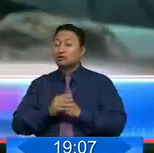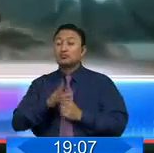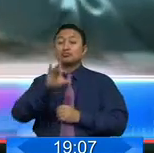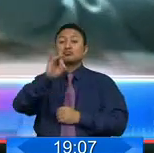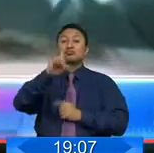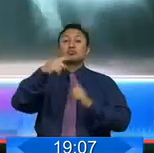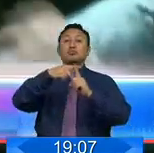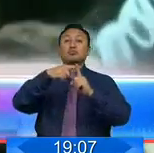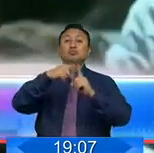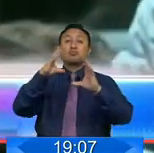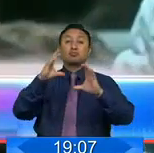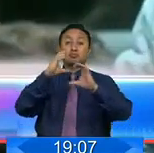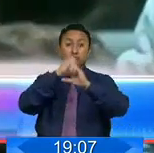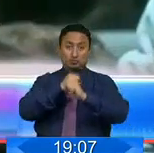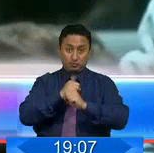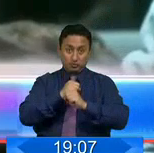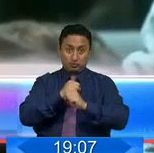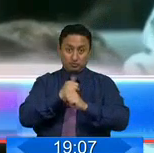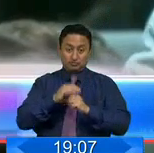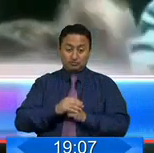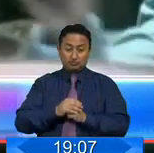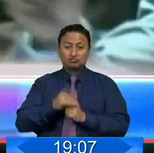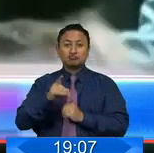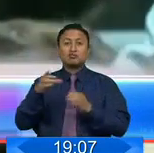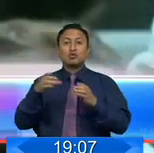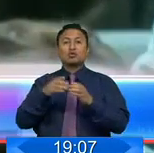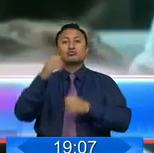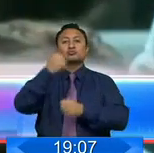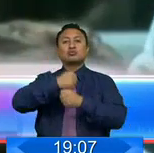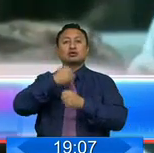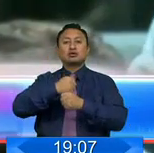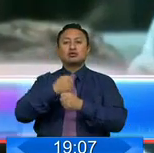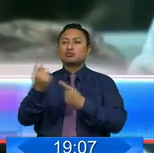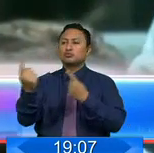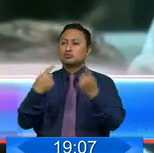de la noche a la Comisión de Trabajadores.